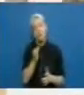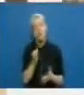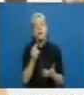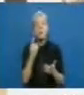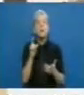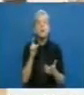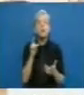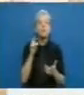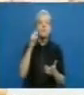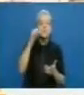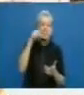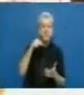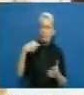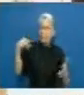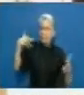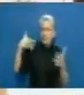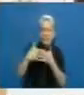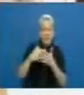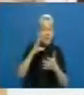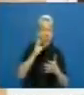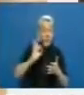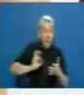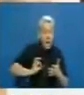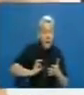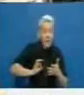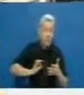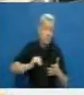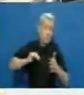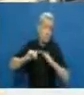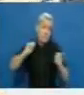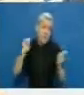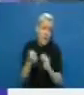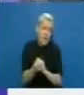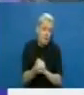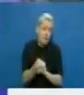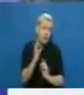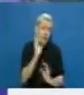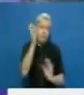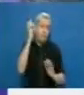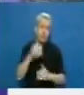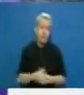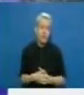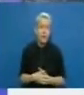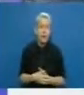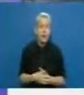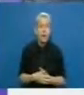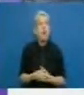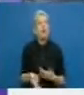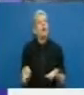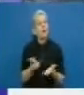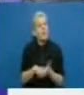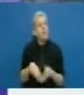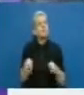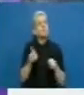que ha cambiado de 50 años a esta parte, absolutamente claro. No hay ninguna posibilidad de que se vuelva a discutir lo mismo que